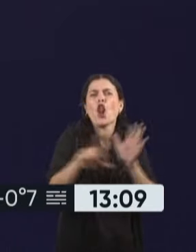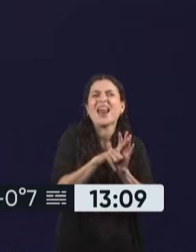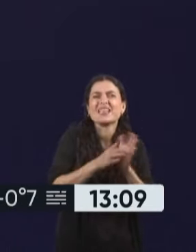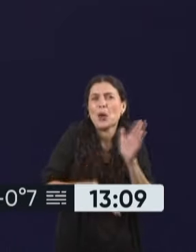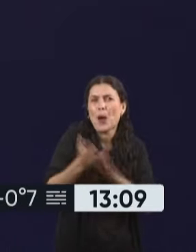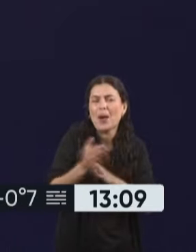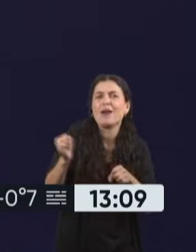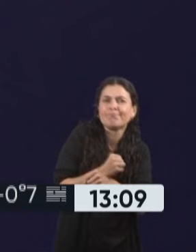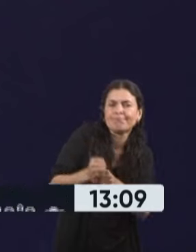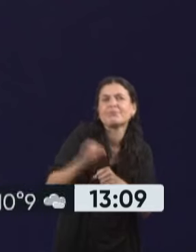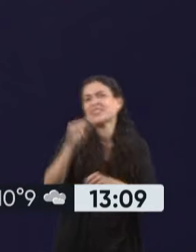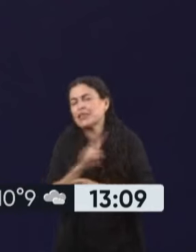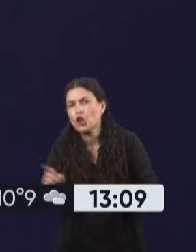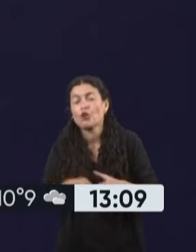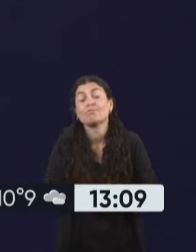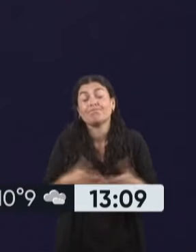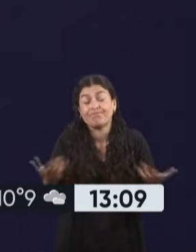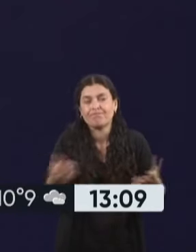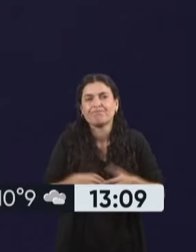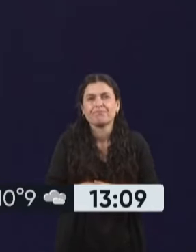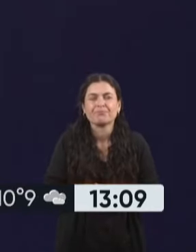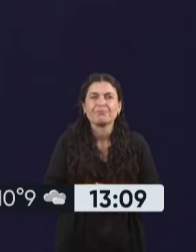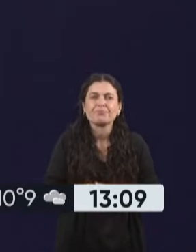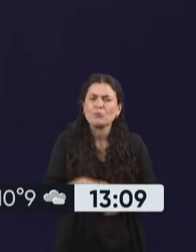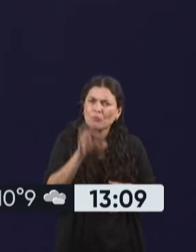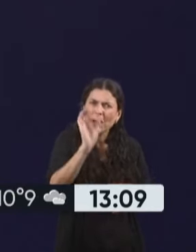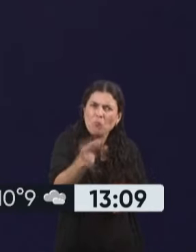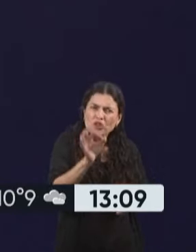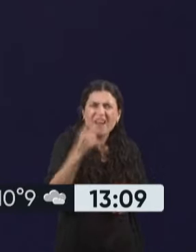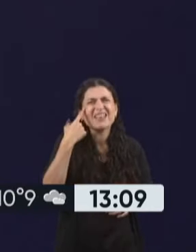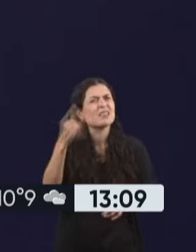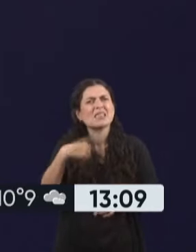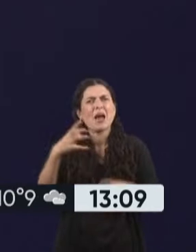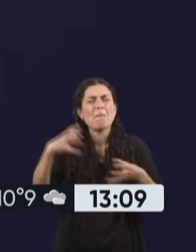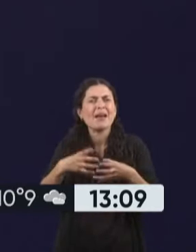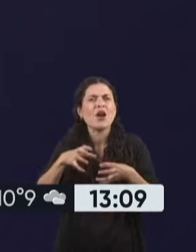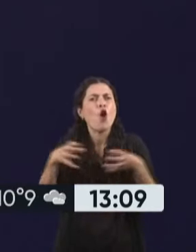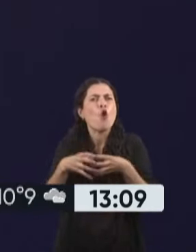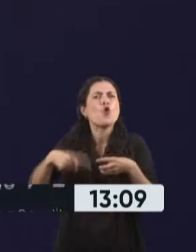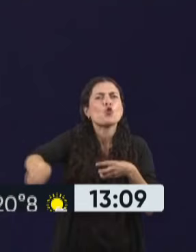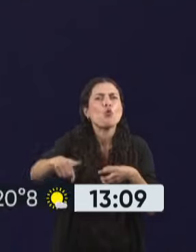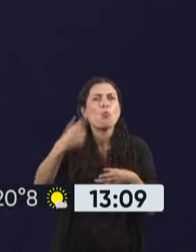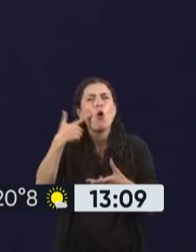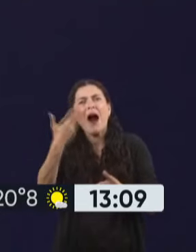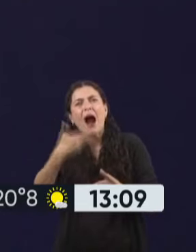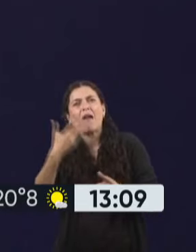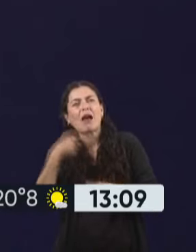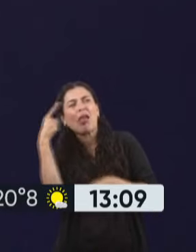Viste que hay un sector que se dedica a decir cualquier pavada. Los que